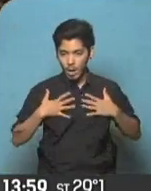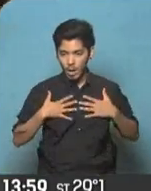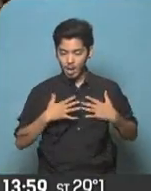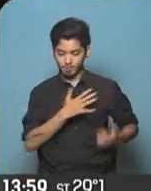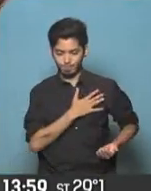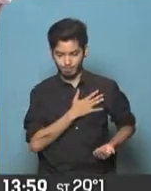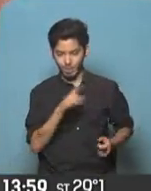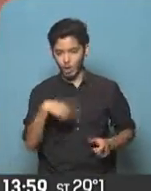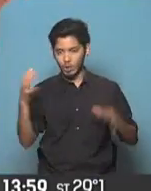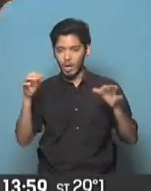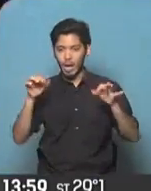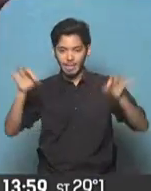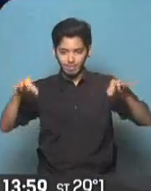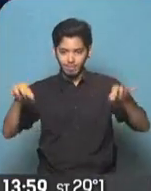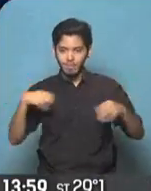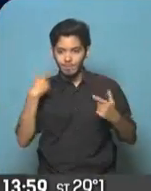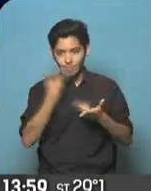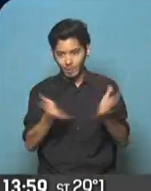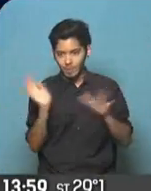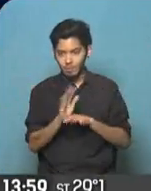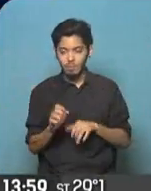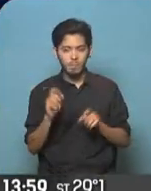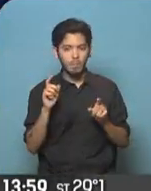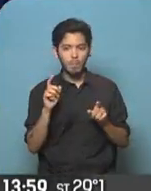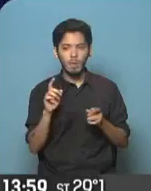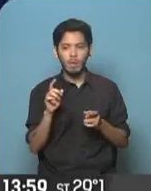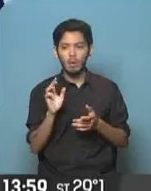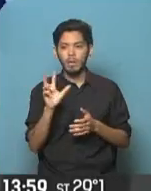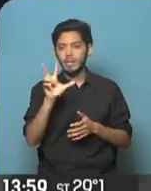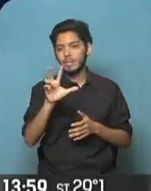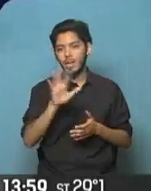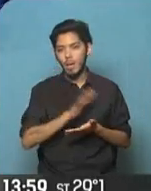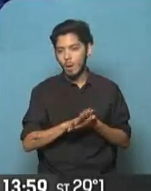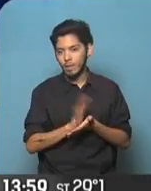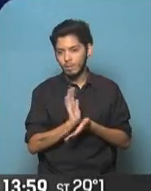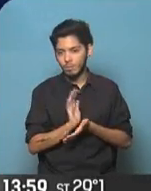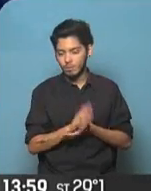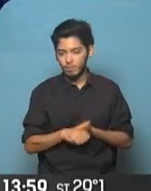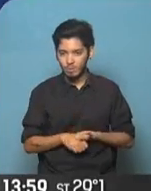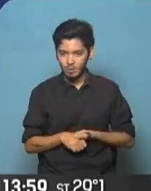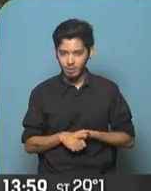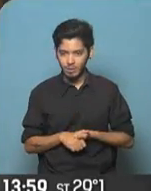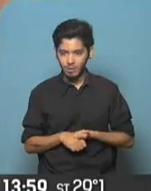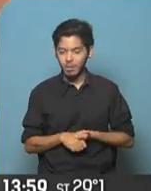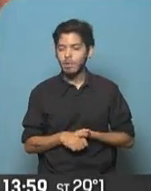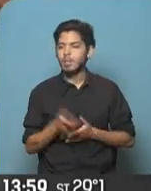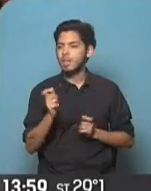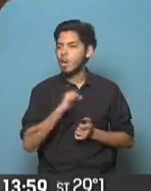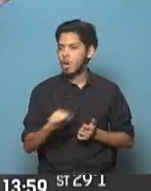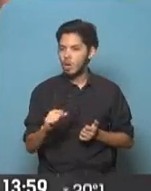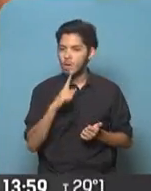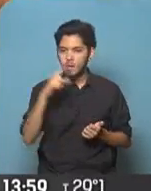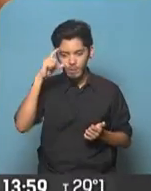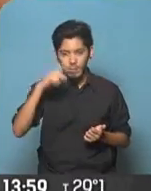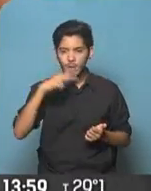el corazón pálpito para mañana el hacemos 3 mínimo 3 lo hacemos así nomás ole de quién de quién los goles gol de